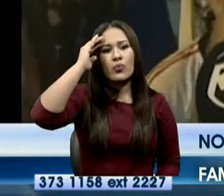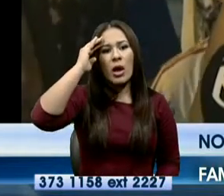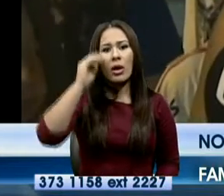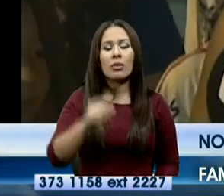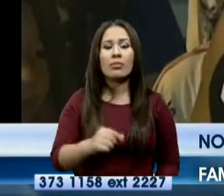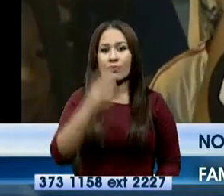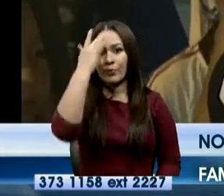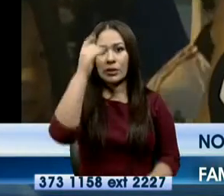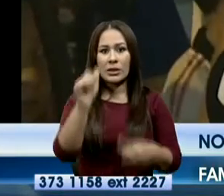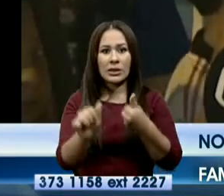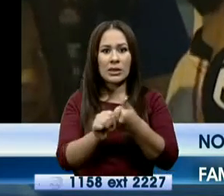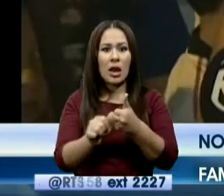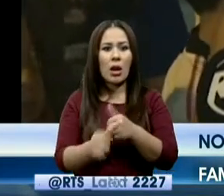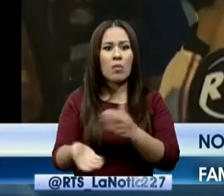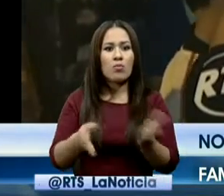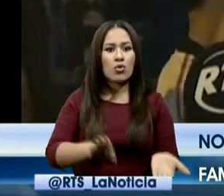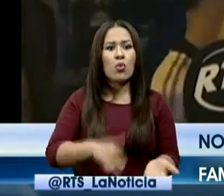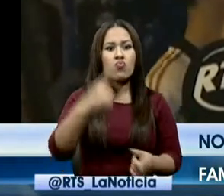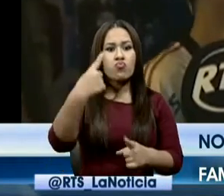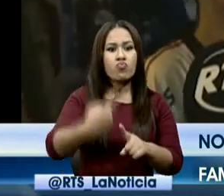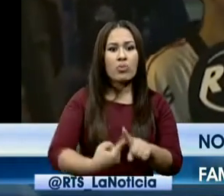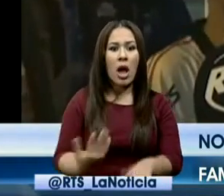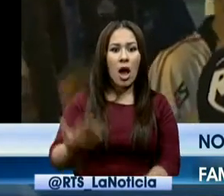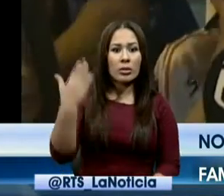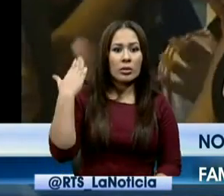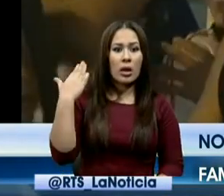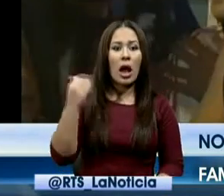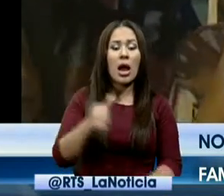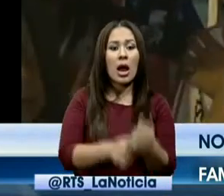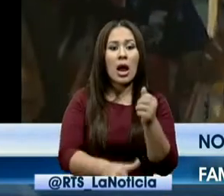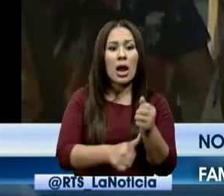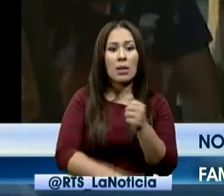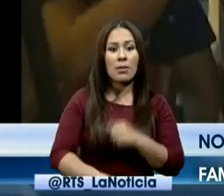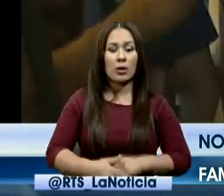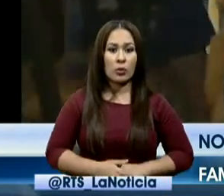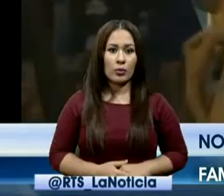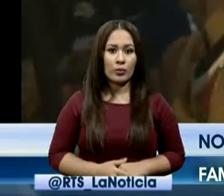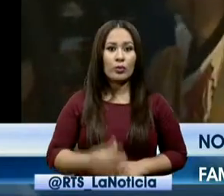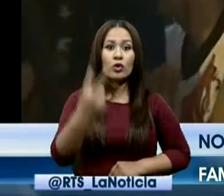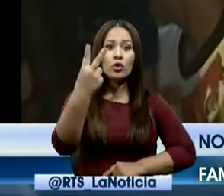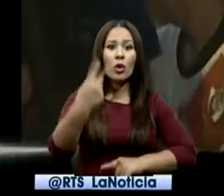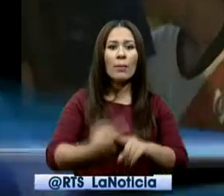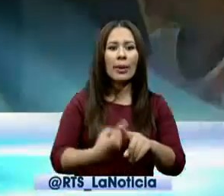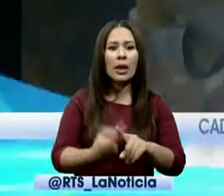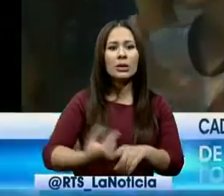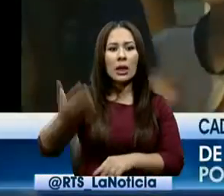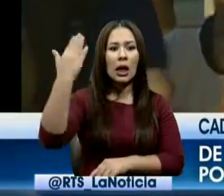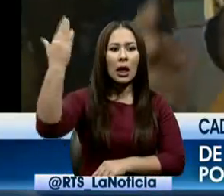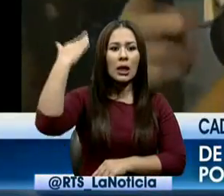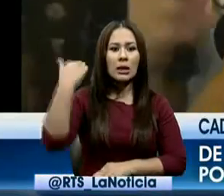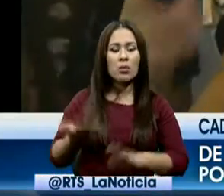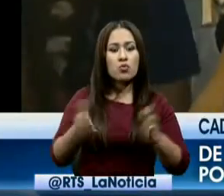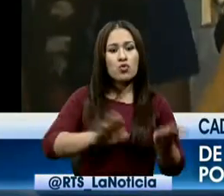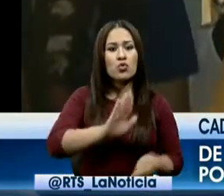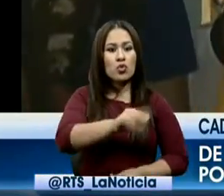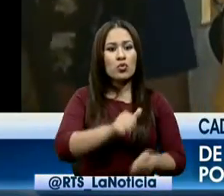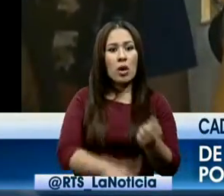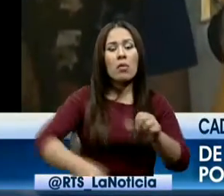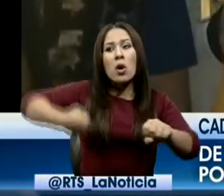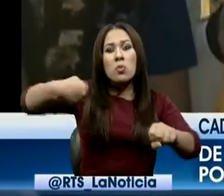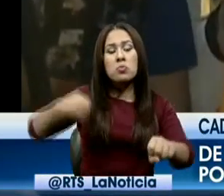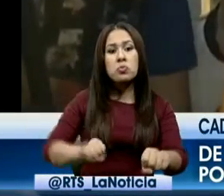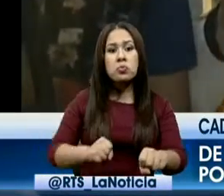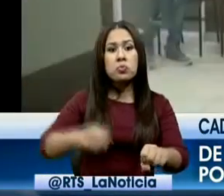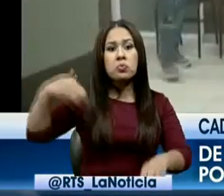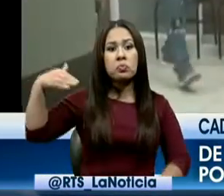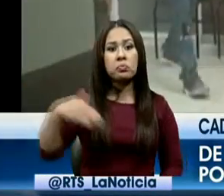lo que falleció. ¿Cuánto tiene? Un mes, creo que es el otro hermano. ¿Mande? Dos meses de lo que falleció el otro hermano.